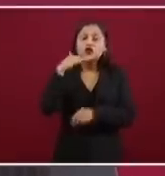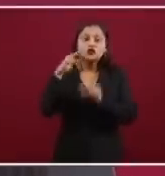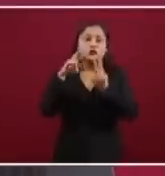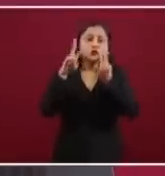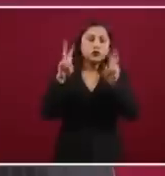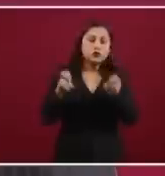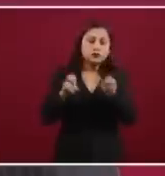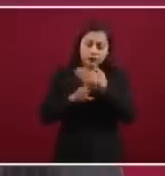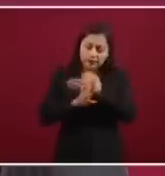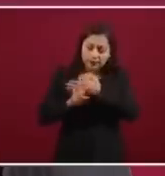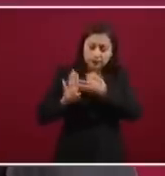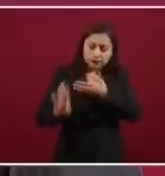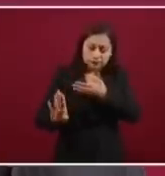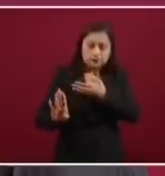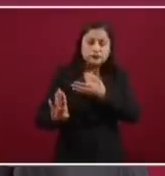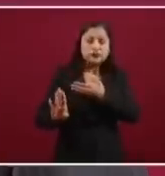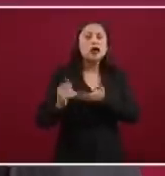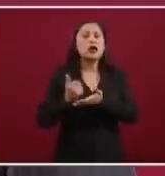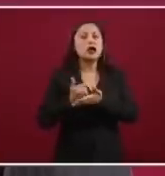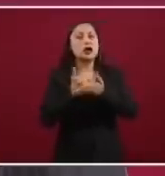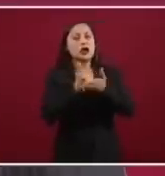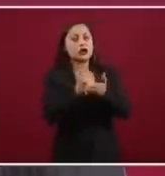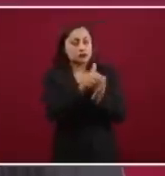y hay austeridad